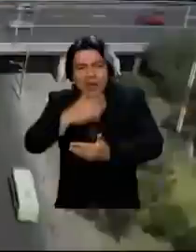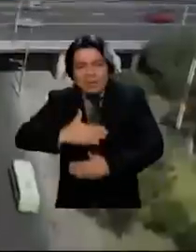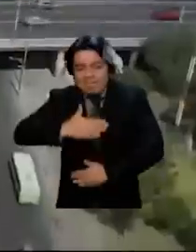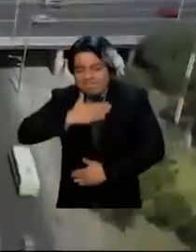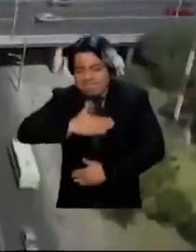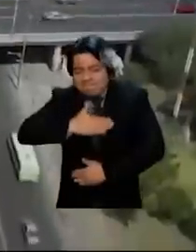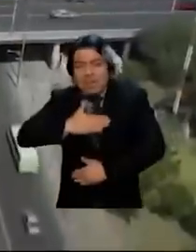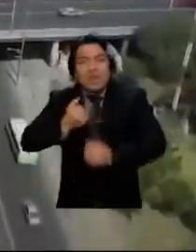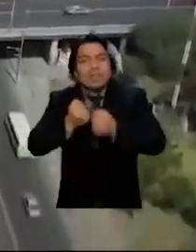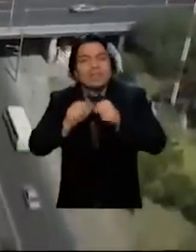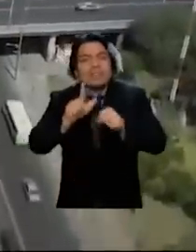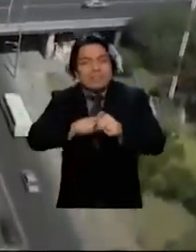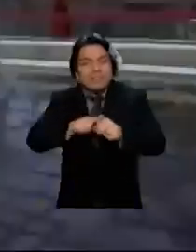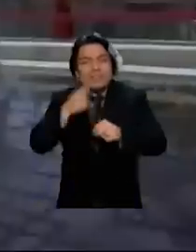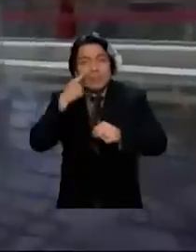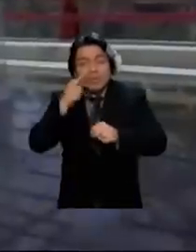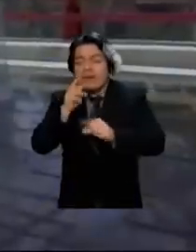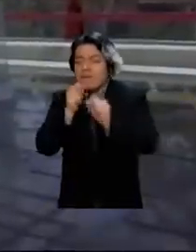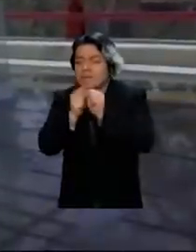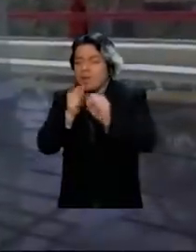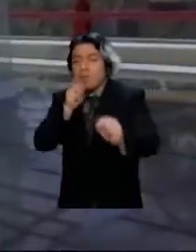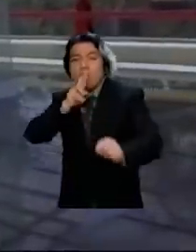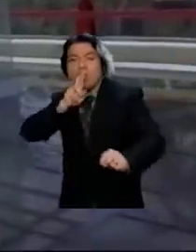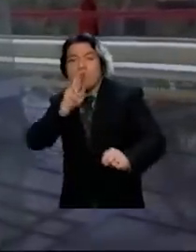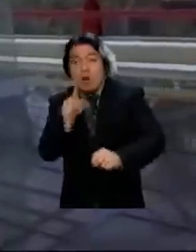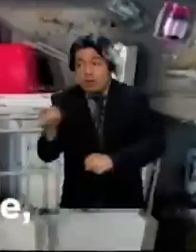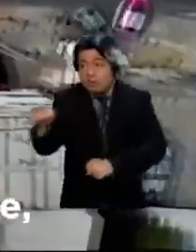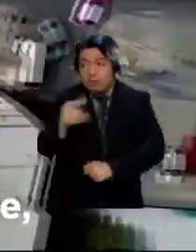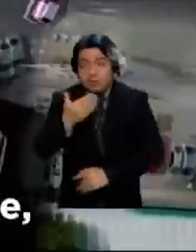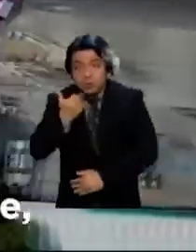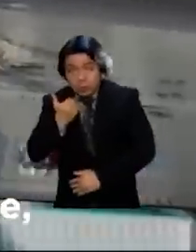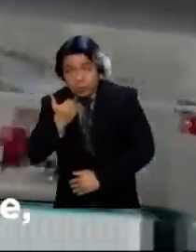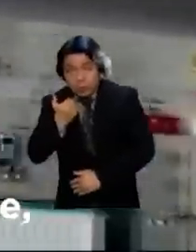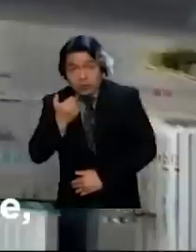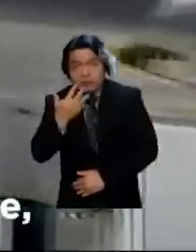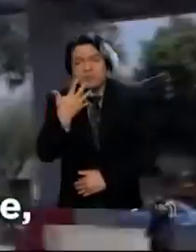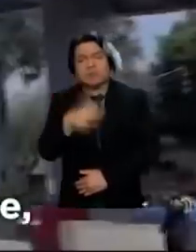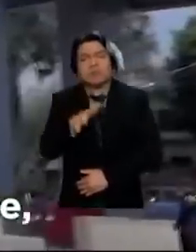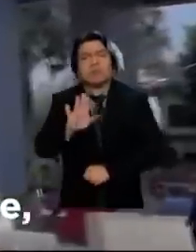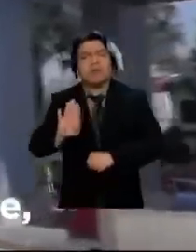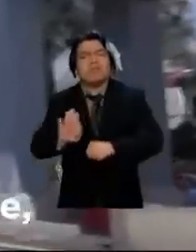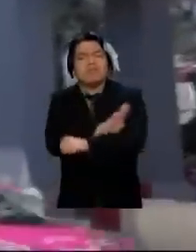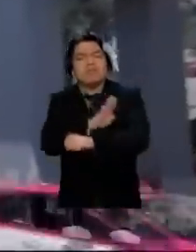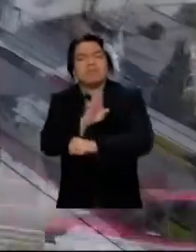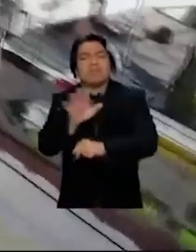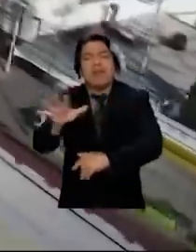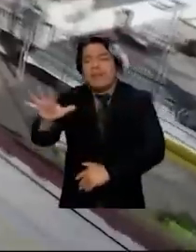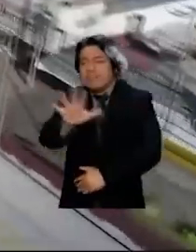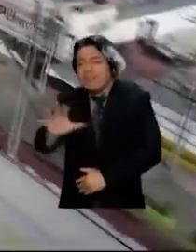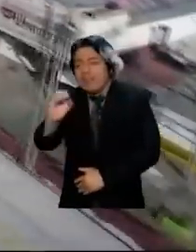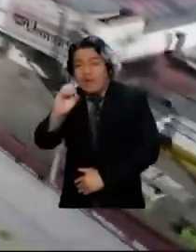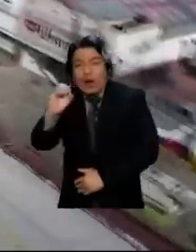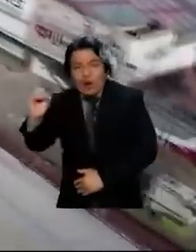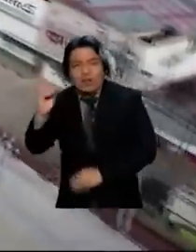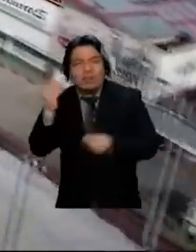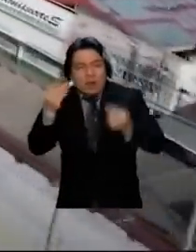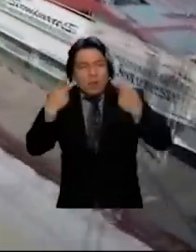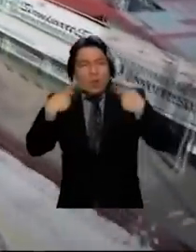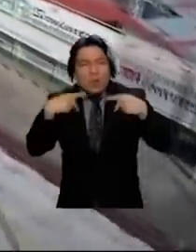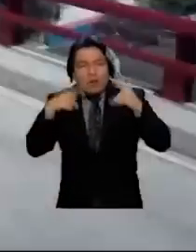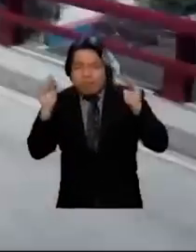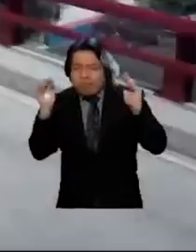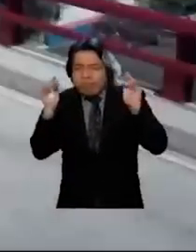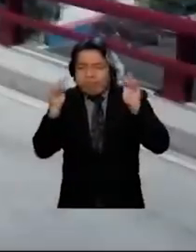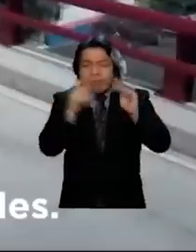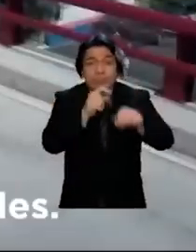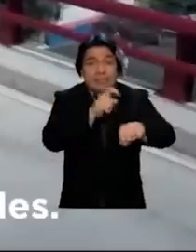social, ofreciendo el mejor transporte para quien menos tiene, beneficiando la movilidad en el oriente para que muchas personas ahorren